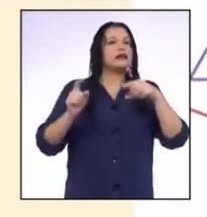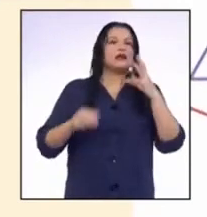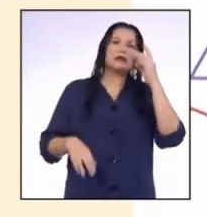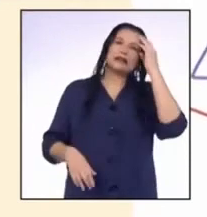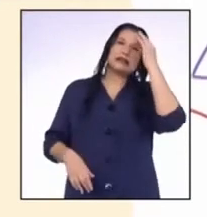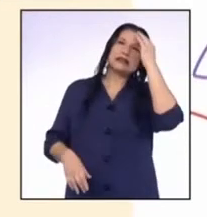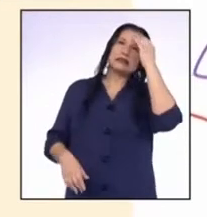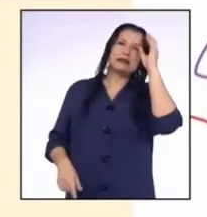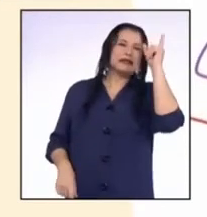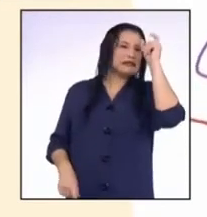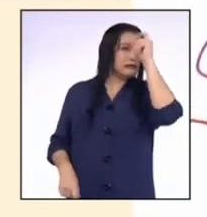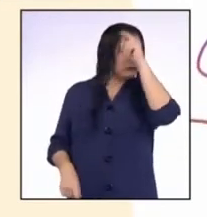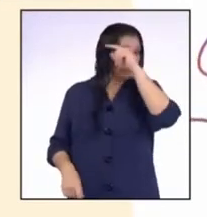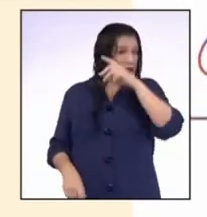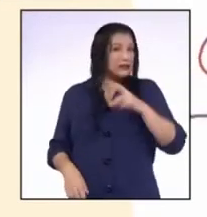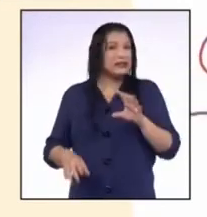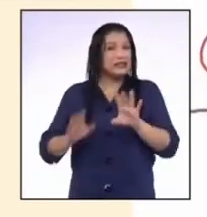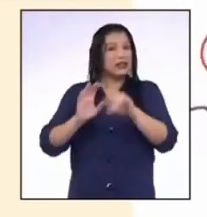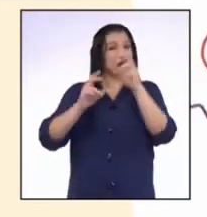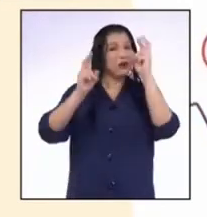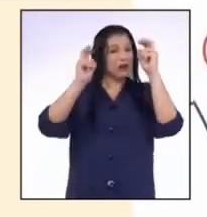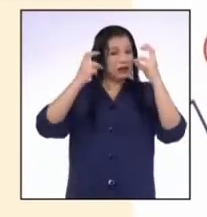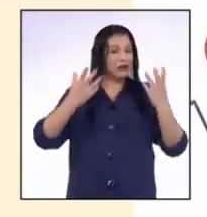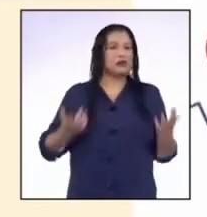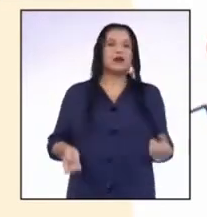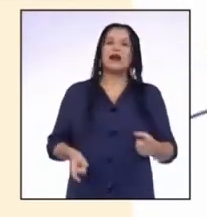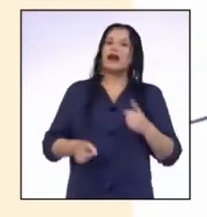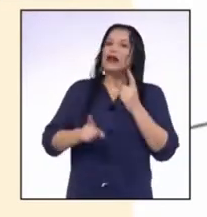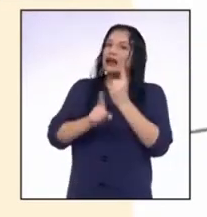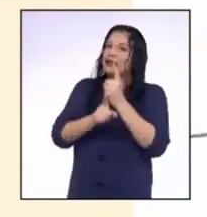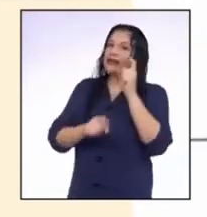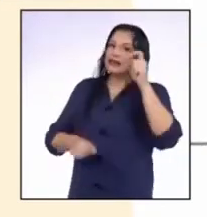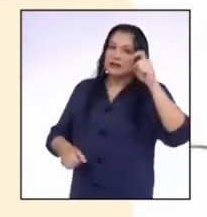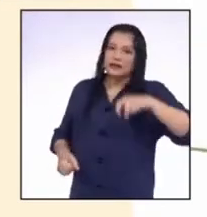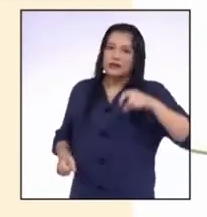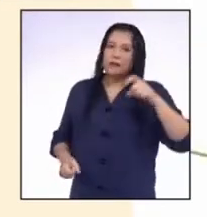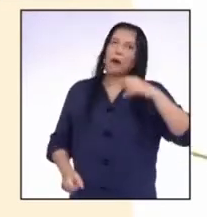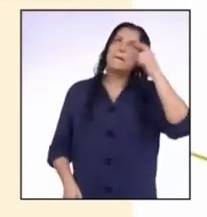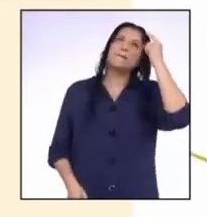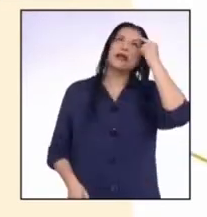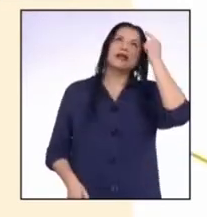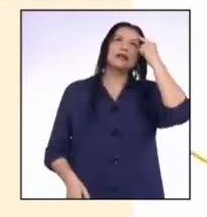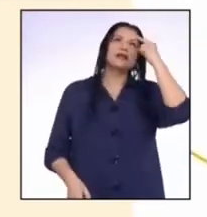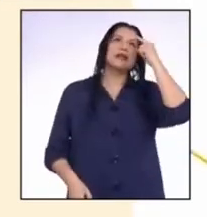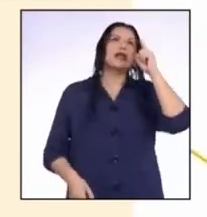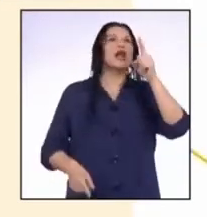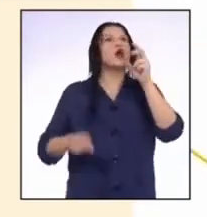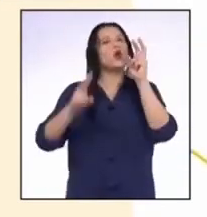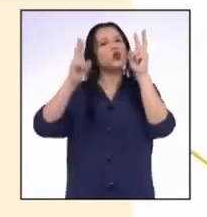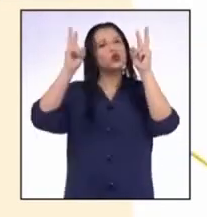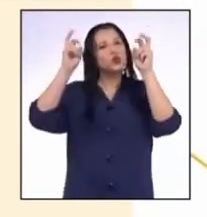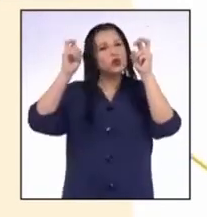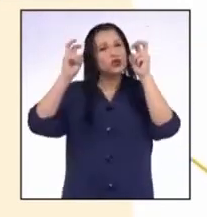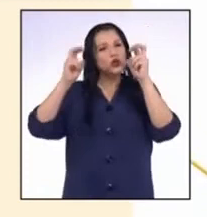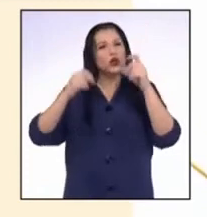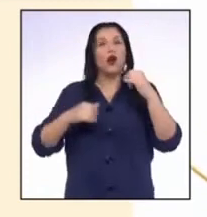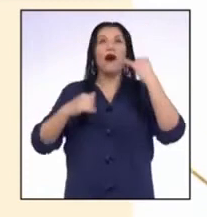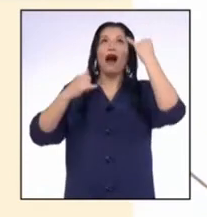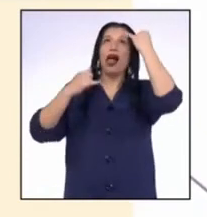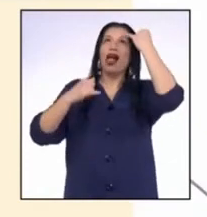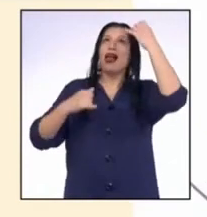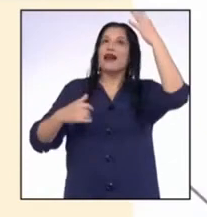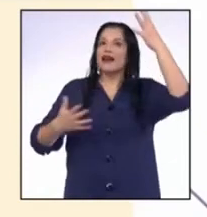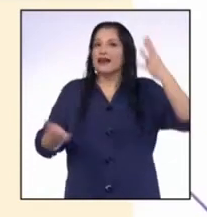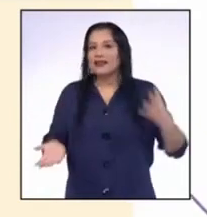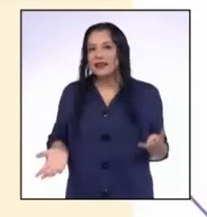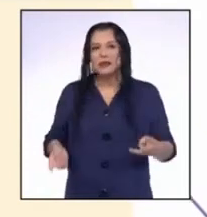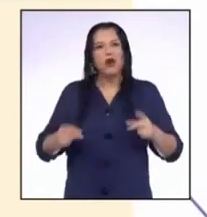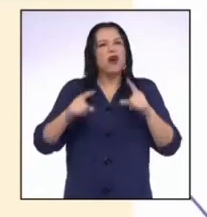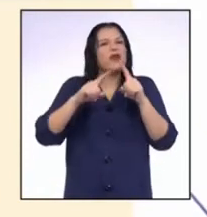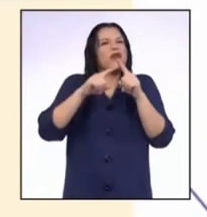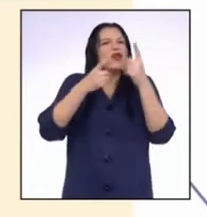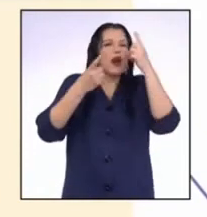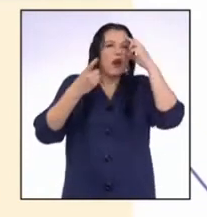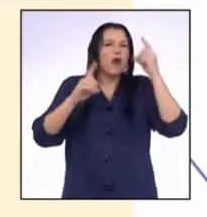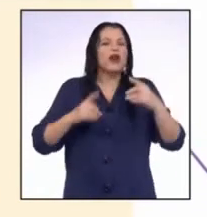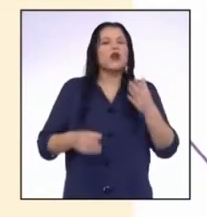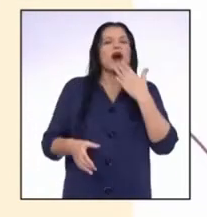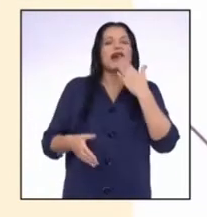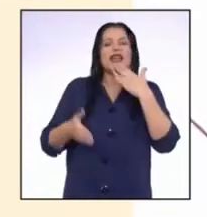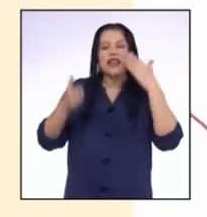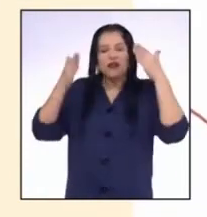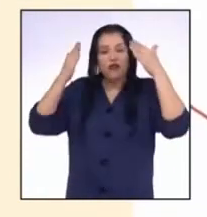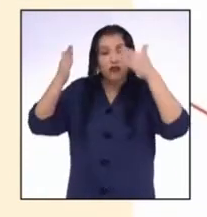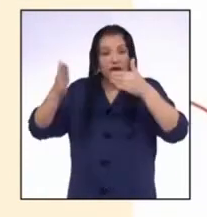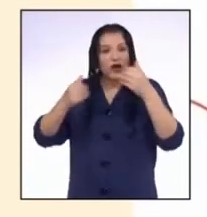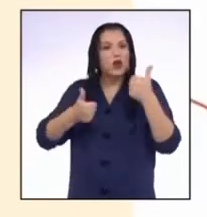poco más complicado de lo que parece, ¿ah? Es que es necesario pensar en un título creativo, de acuerdo a nuestro destinatario